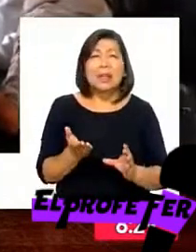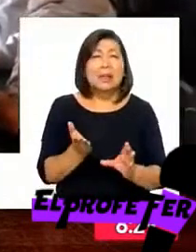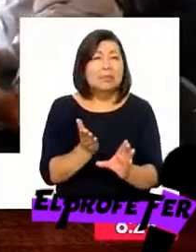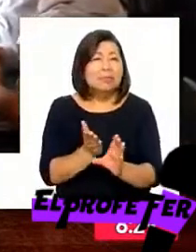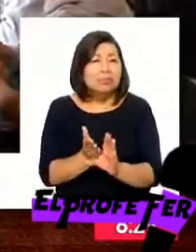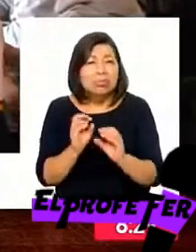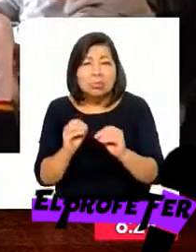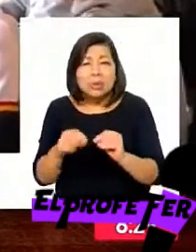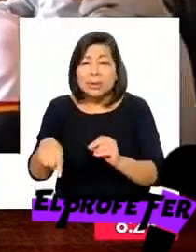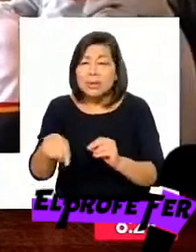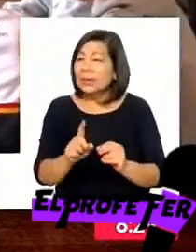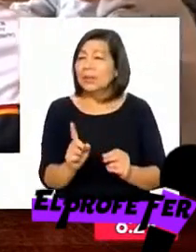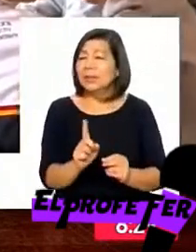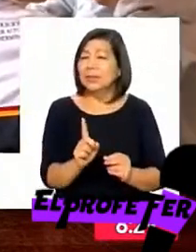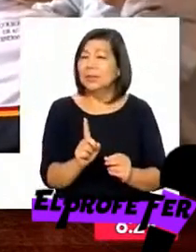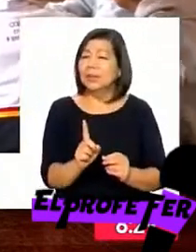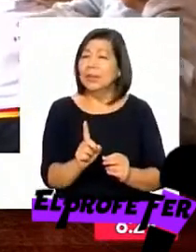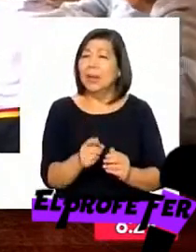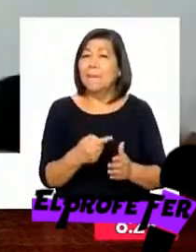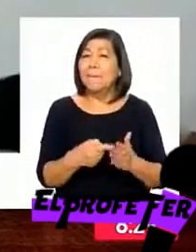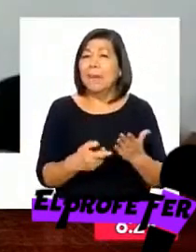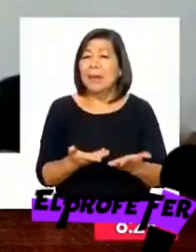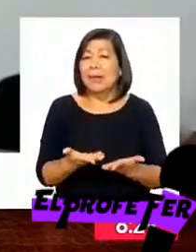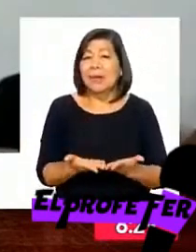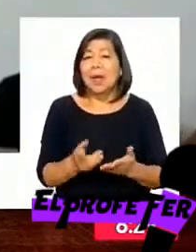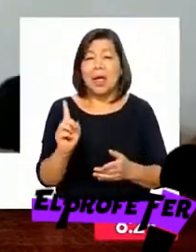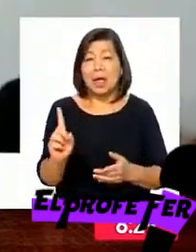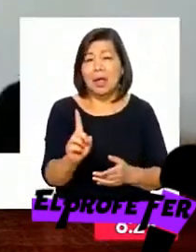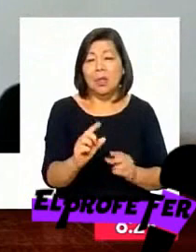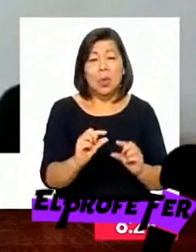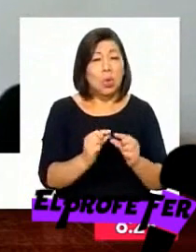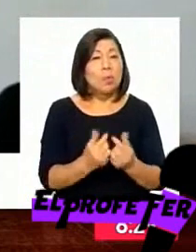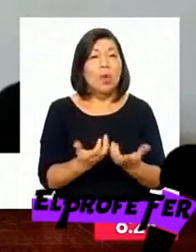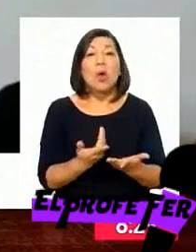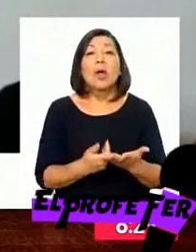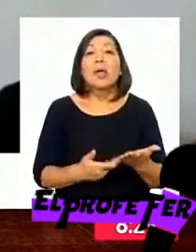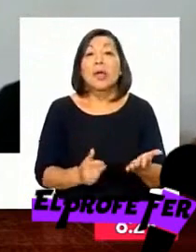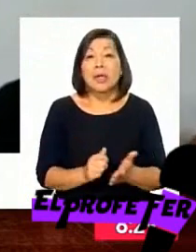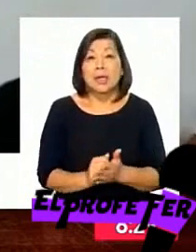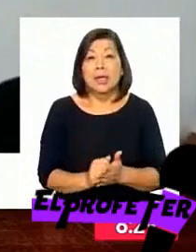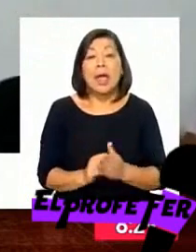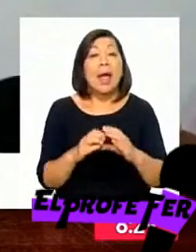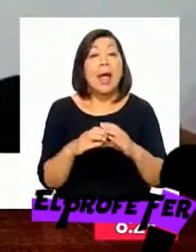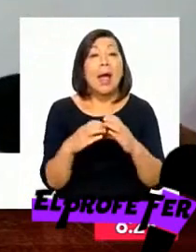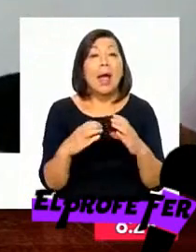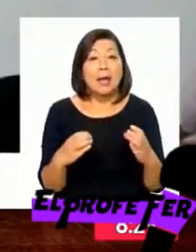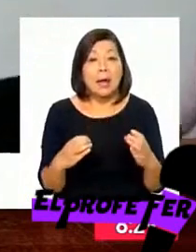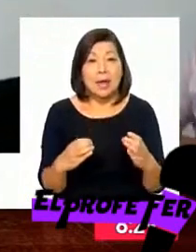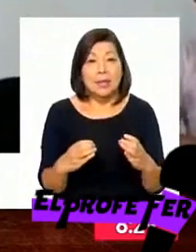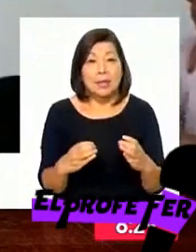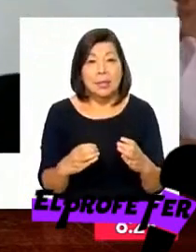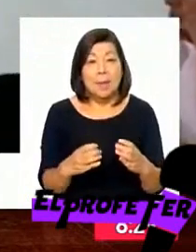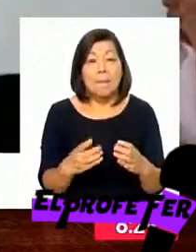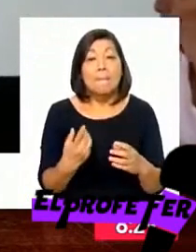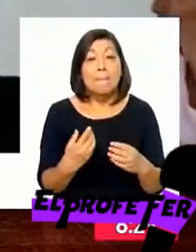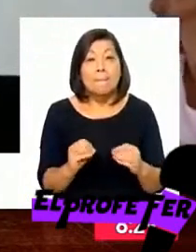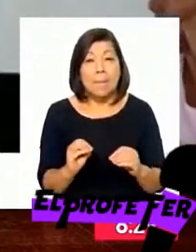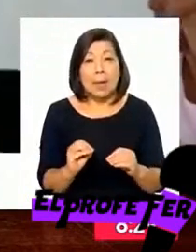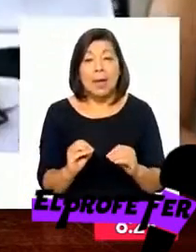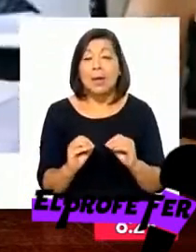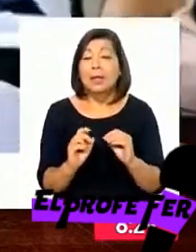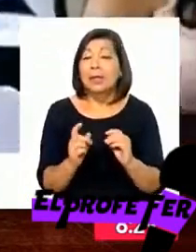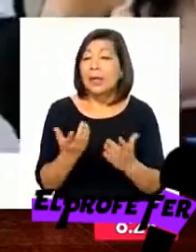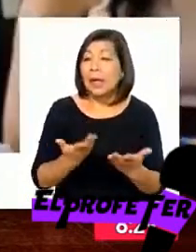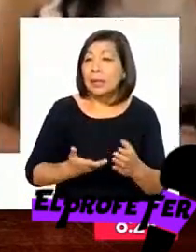se le dan a los alumnos puntualmente y de manera individual o grupal, no. Son actividades de clase que han sido diseñadas para